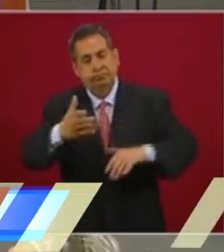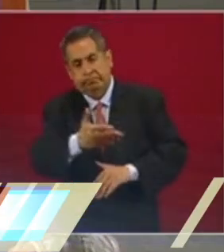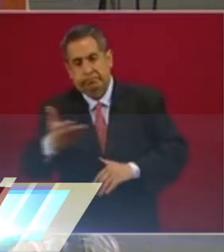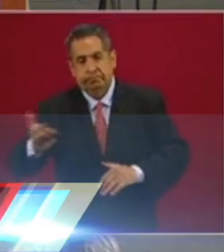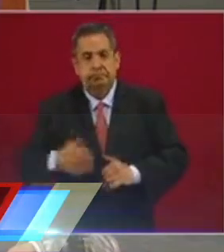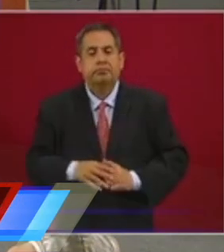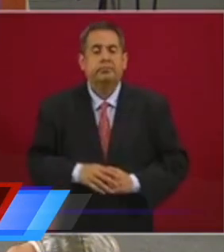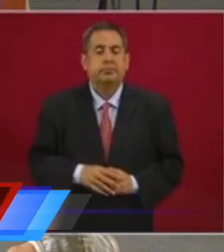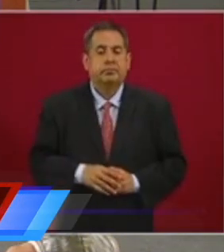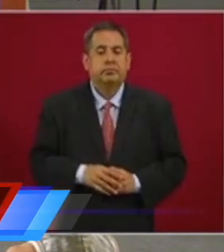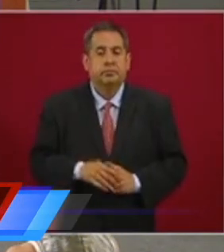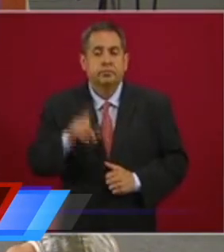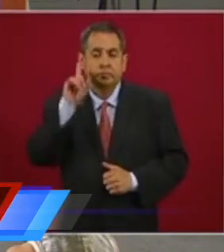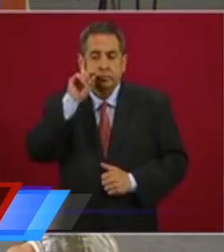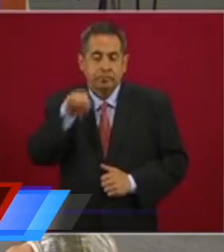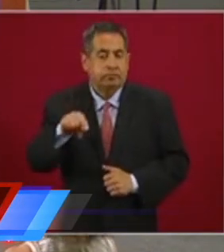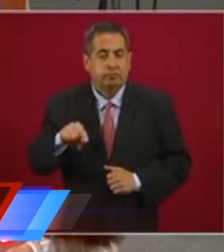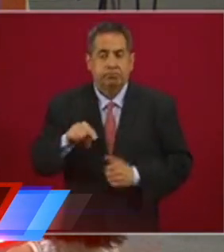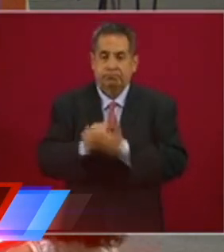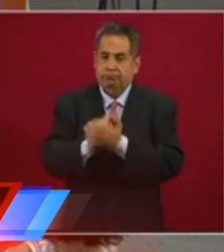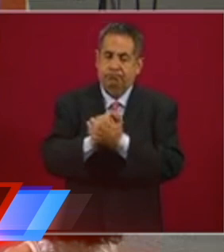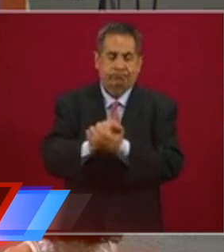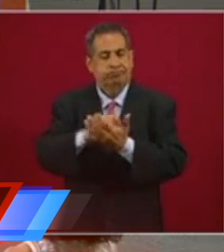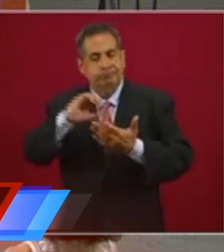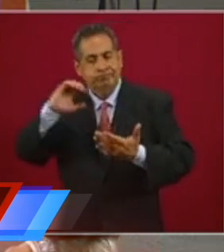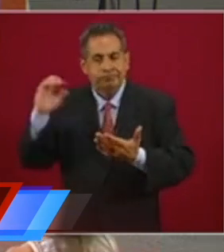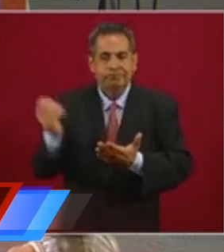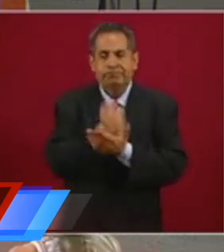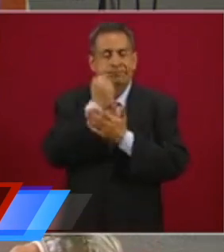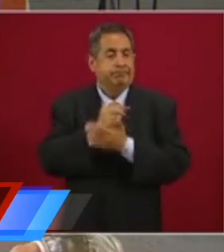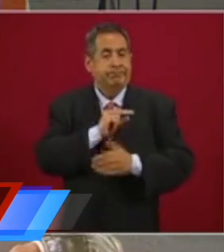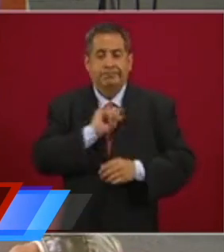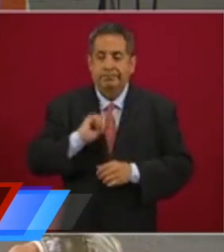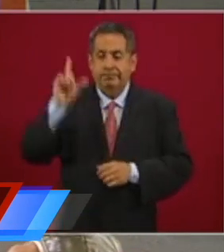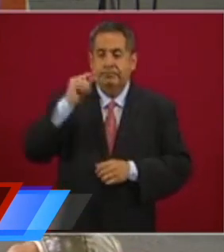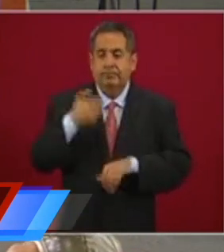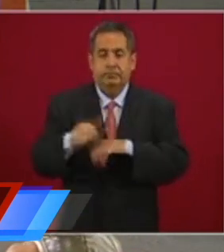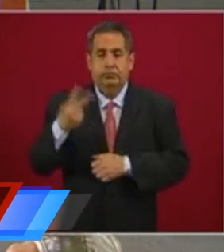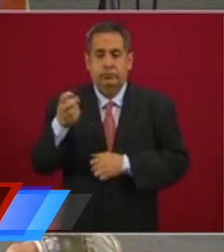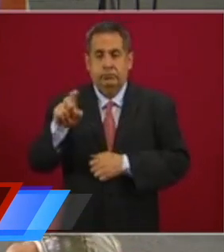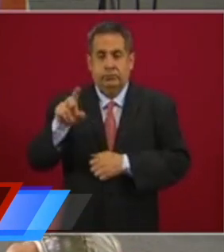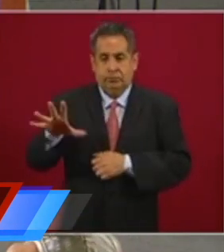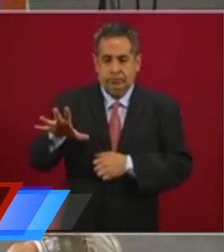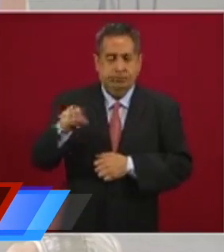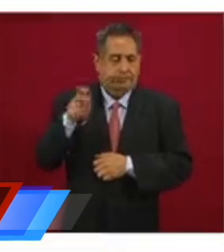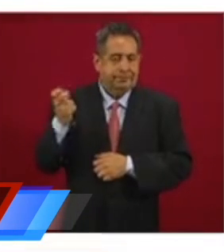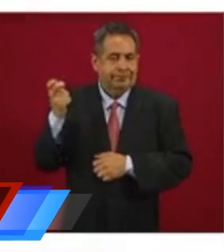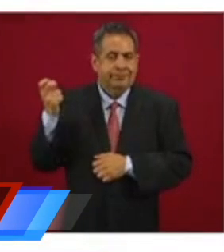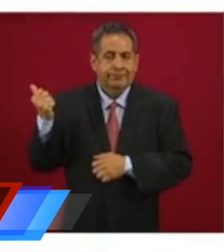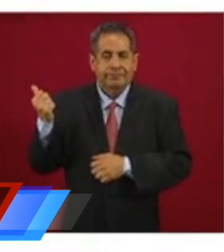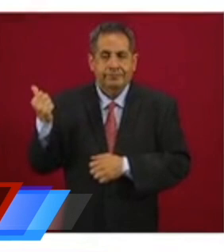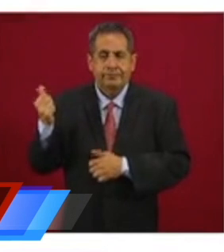Ernesto Prieto Ortega, director de la Lotería Nacional, recordó que mañana se llevará a cabo el sorteo especial de la rifa del avión presidencial, que